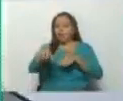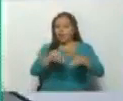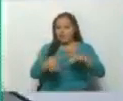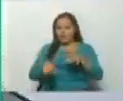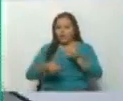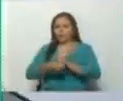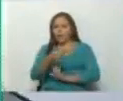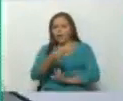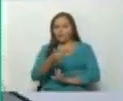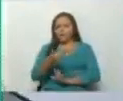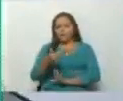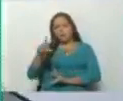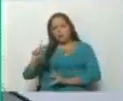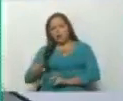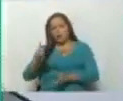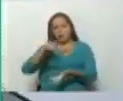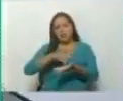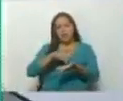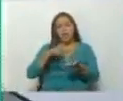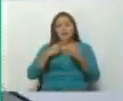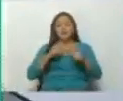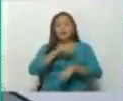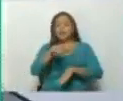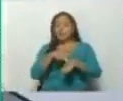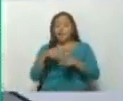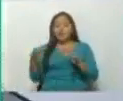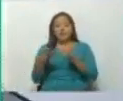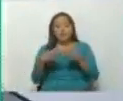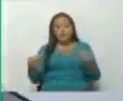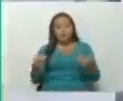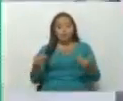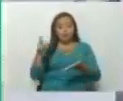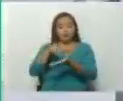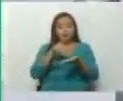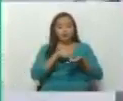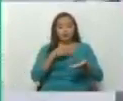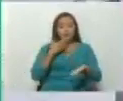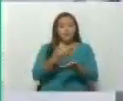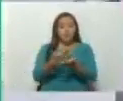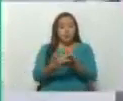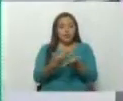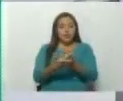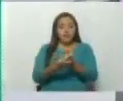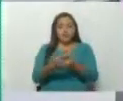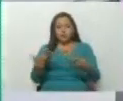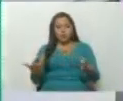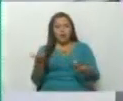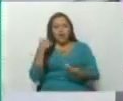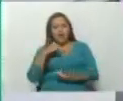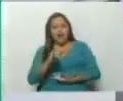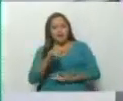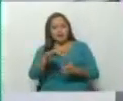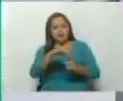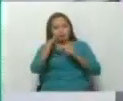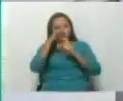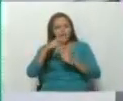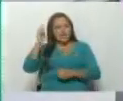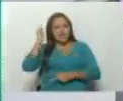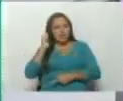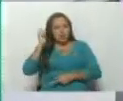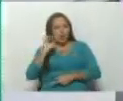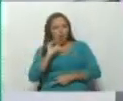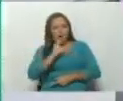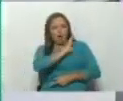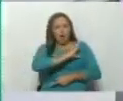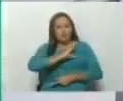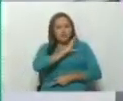líneas generales fue una participación nacional. De esa participación en esa consulta pública, ¿qué llamó la atención de los diputados o de la comisión al revisar